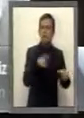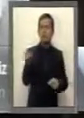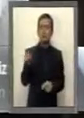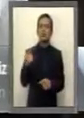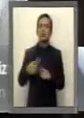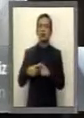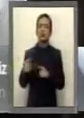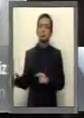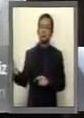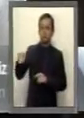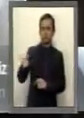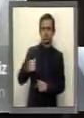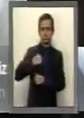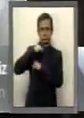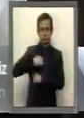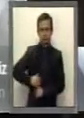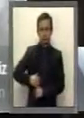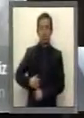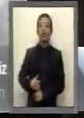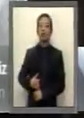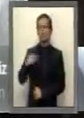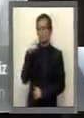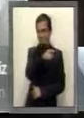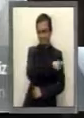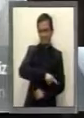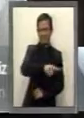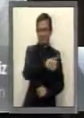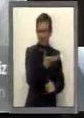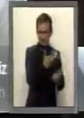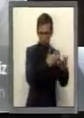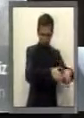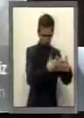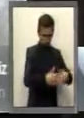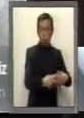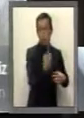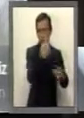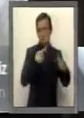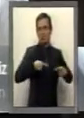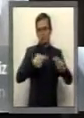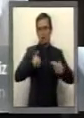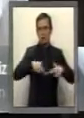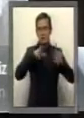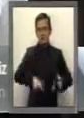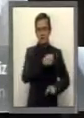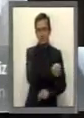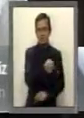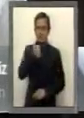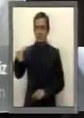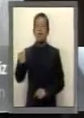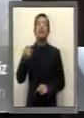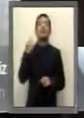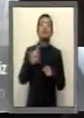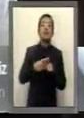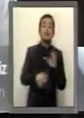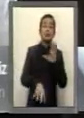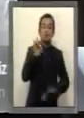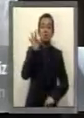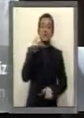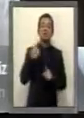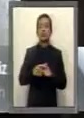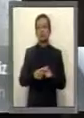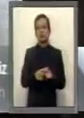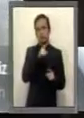un representante de los productores y agentes de la sociedad rural, electo por